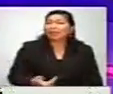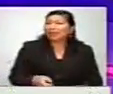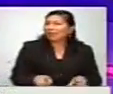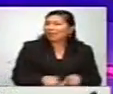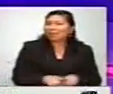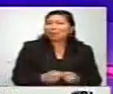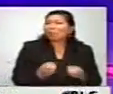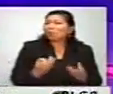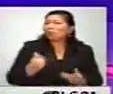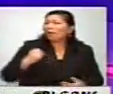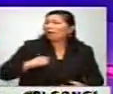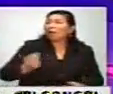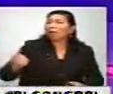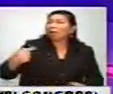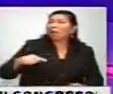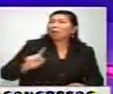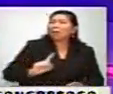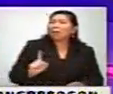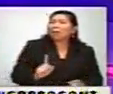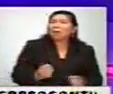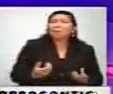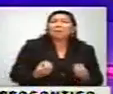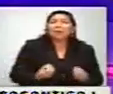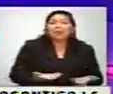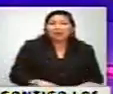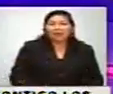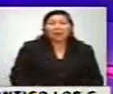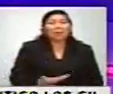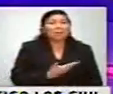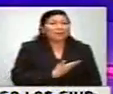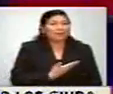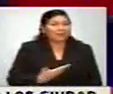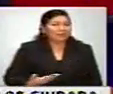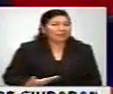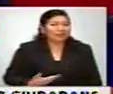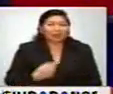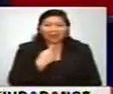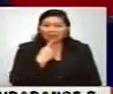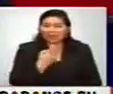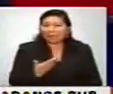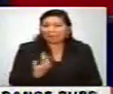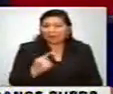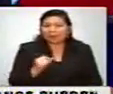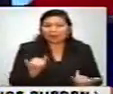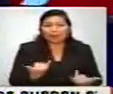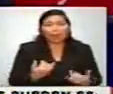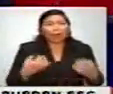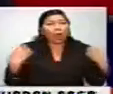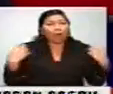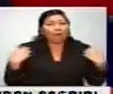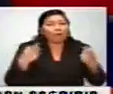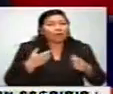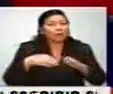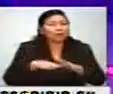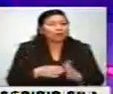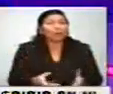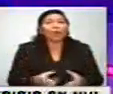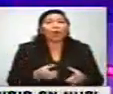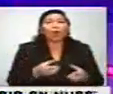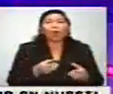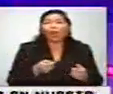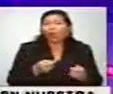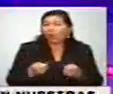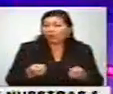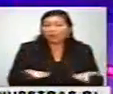alcaldes, muchos alcaldes no se presentan. Es más, hemos escuchado al presidente del AMPE señalar, bueno, que para eso tienen la Oficina de Control Interno, la